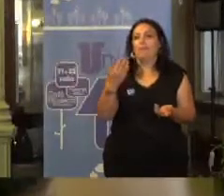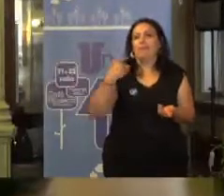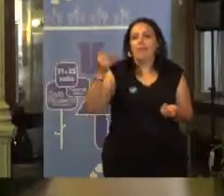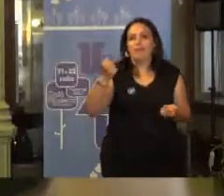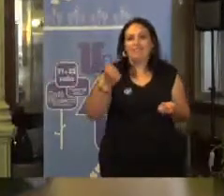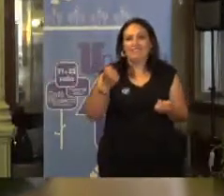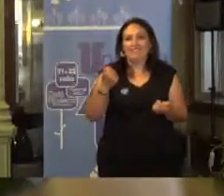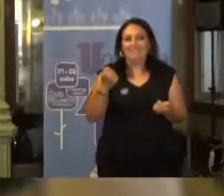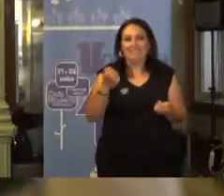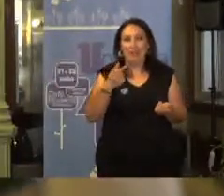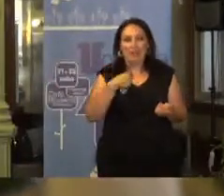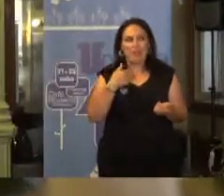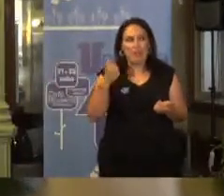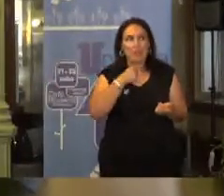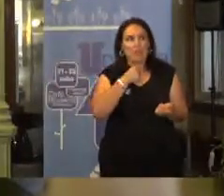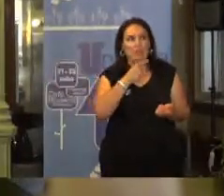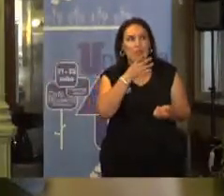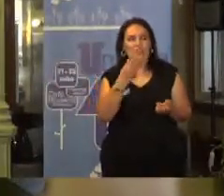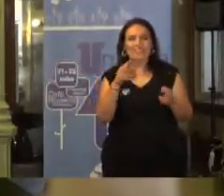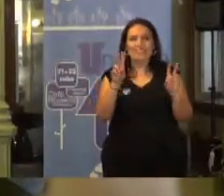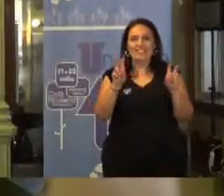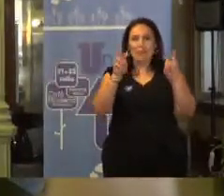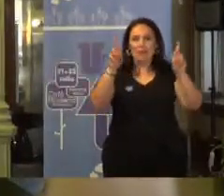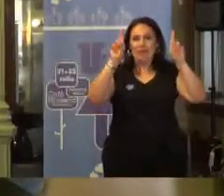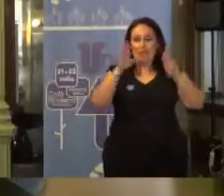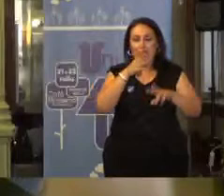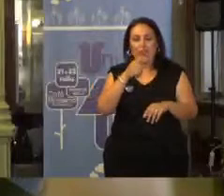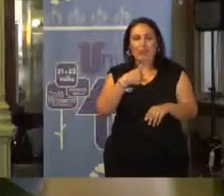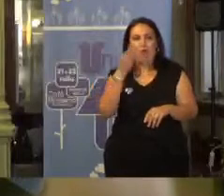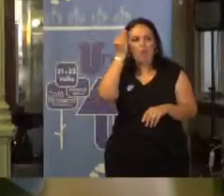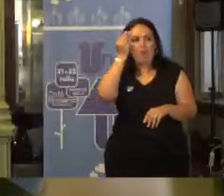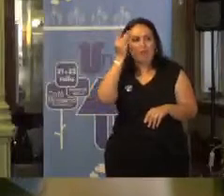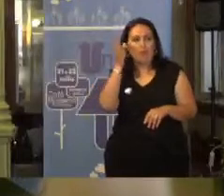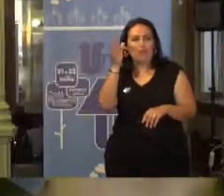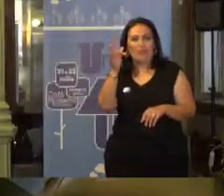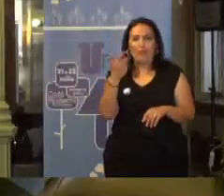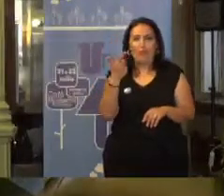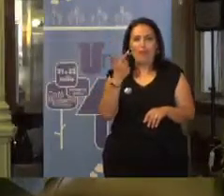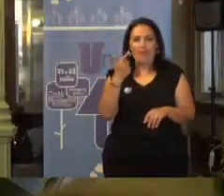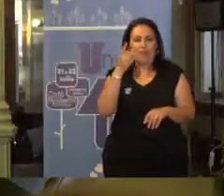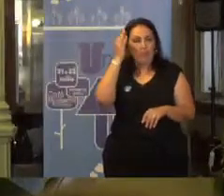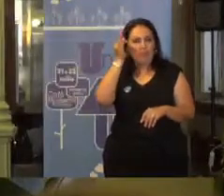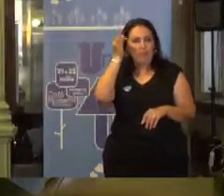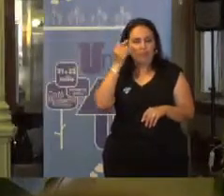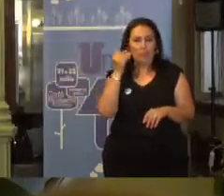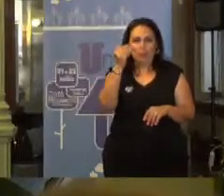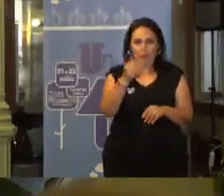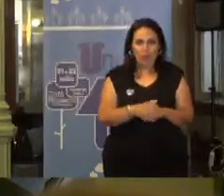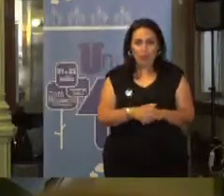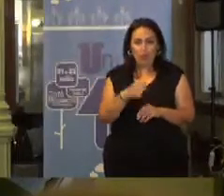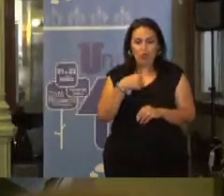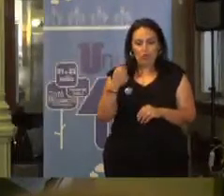esperanza, porque son unha persona positiva e optimista. levaba moito tempo